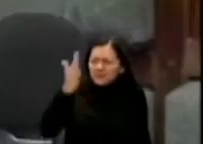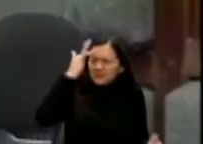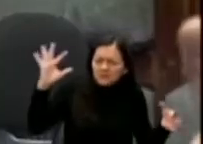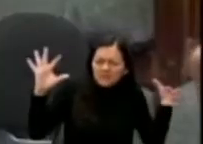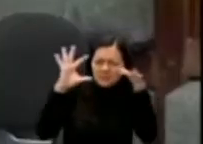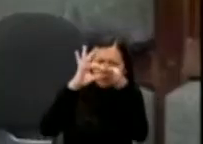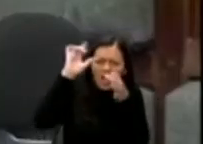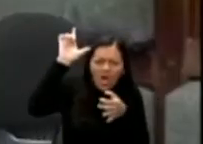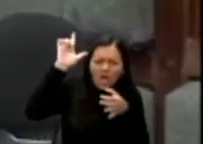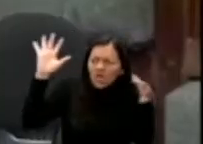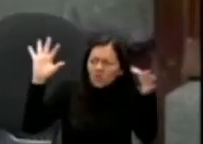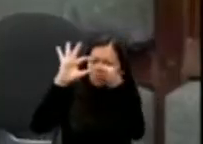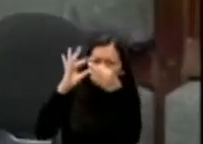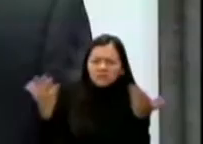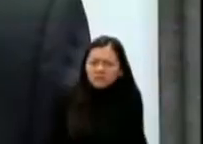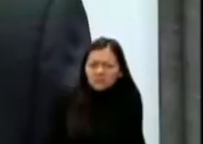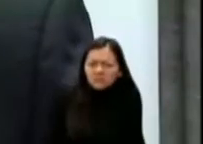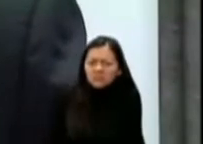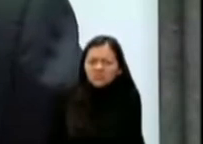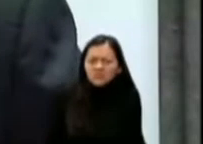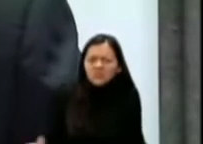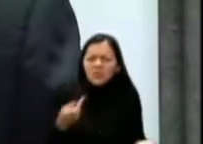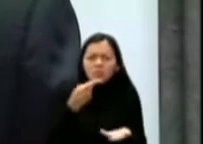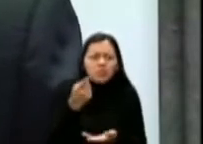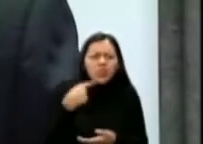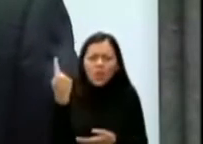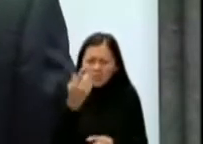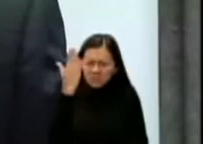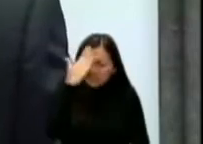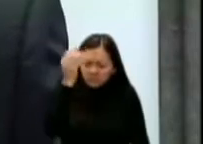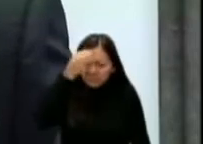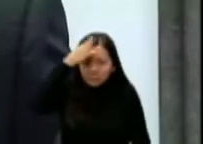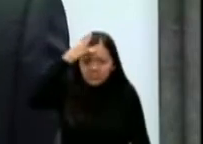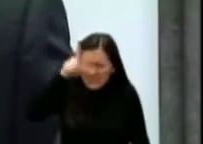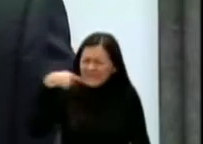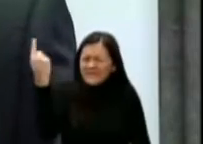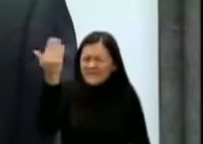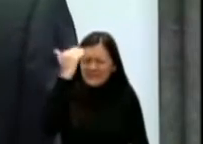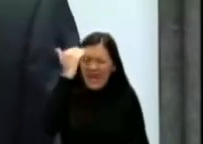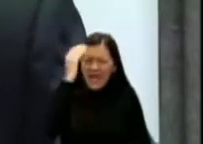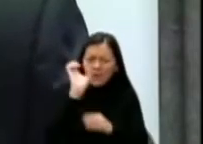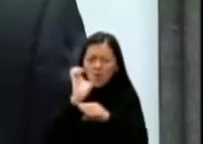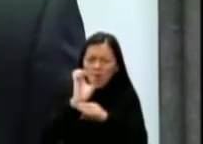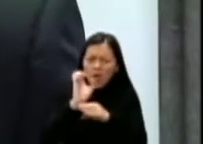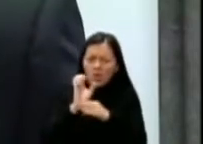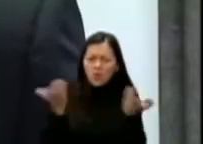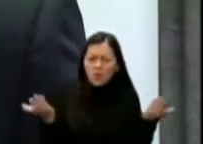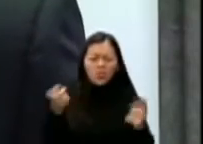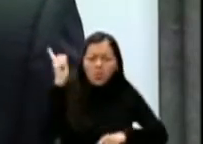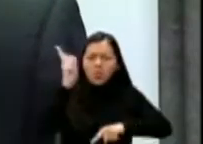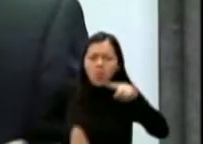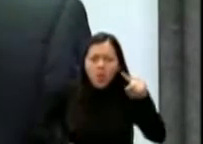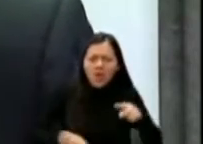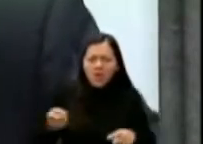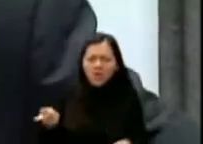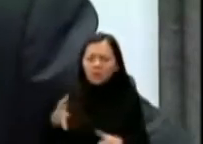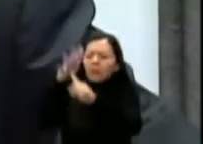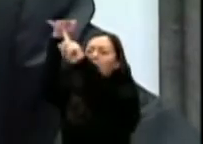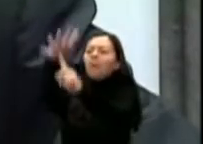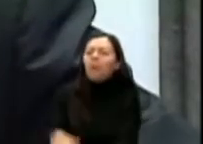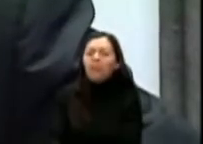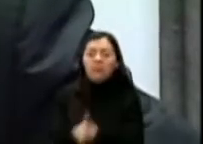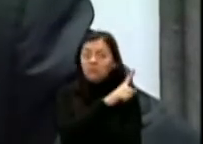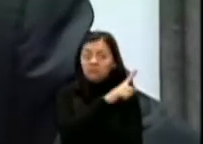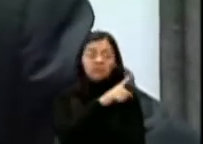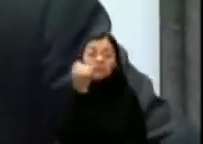como usted dice el pueblo ecuatoriano en intuitivo e inteligente no hay que menospreciarlo a nuestros pueblos hace tres